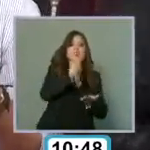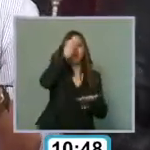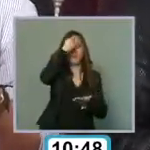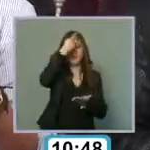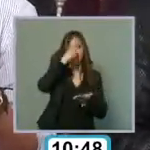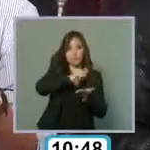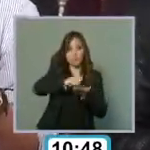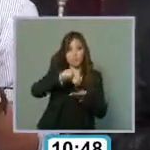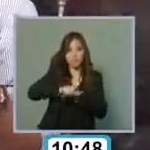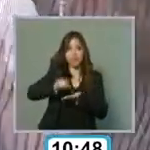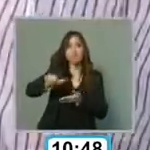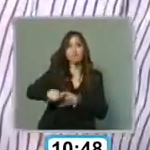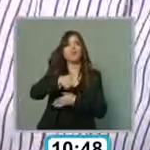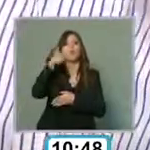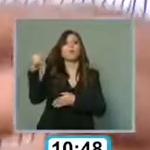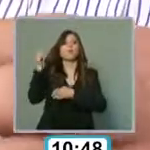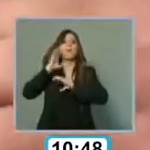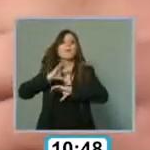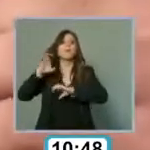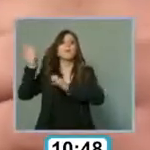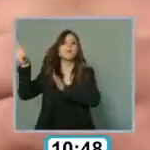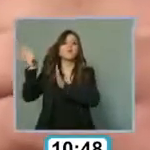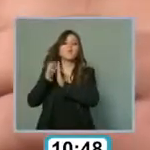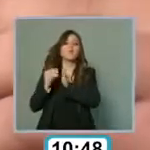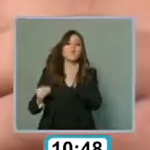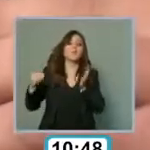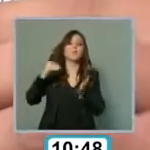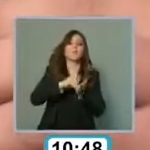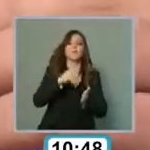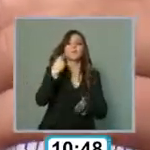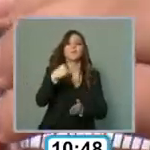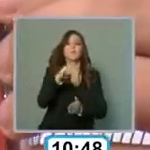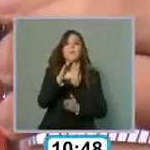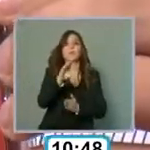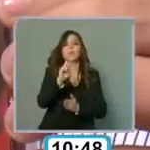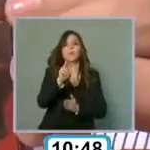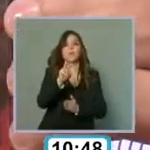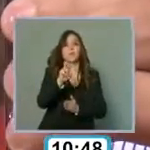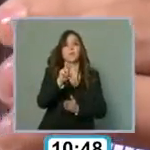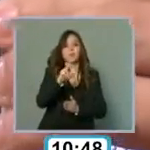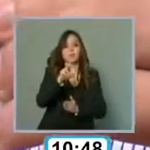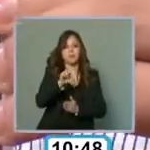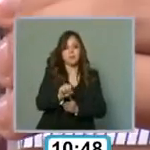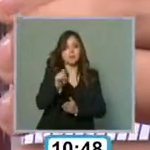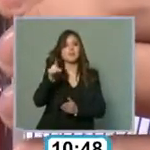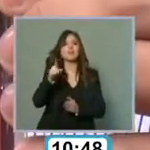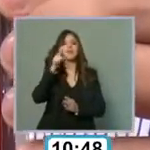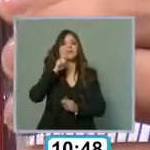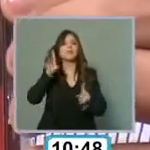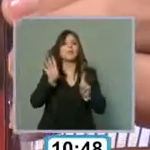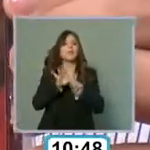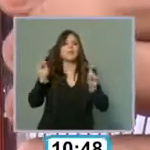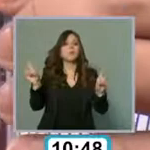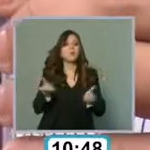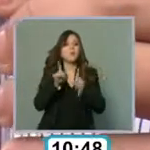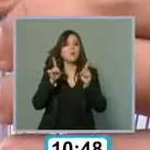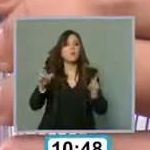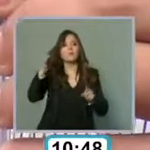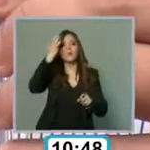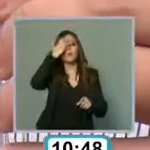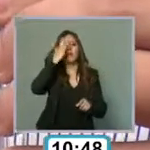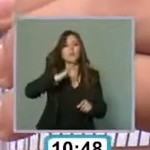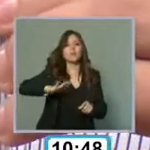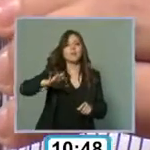covers que son, bueno, ya parte de la industria del regional mexicano. Así que, pues recomiéndanlo,